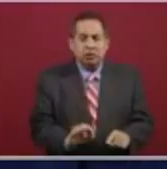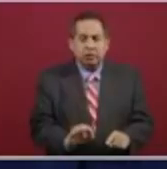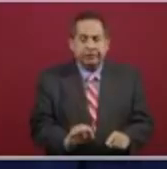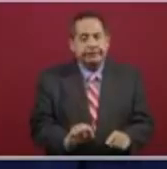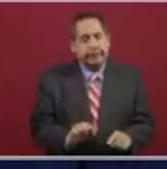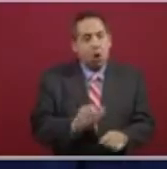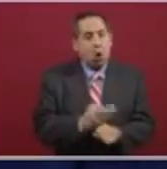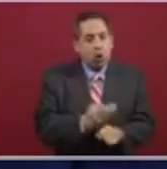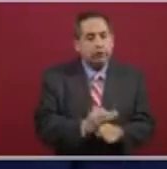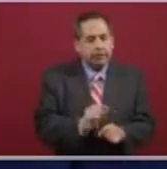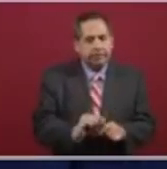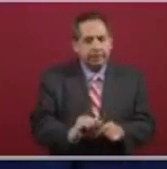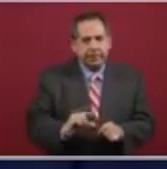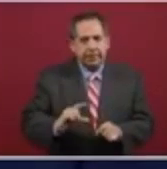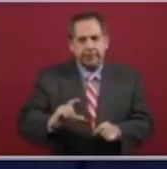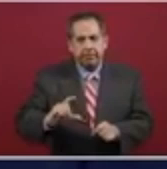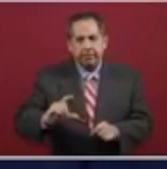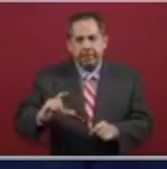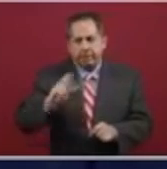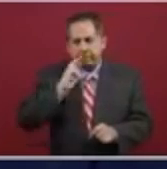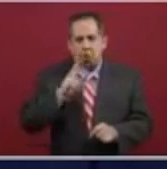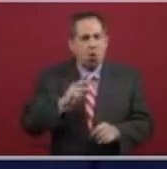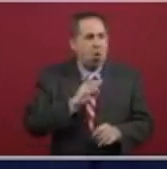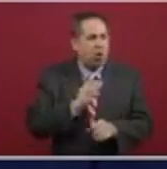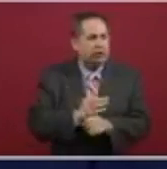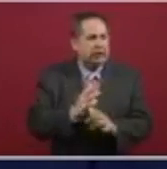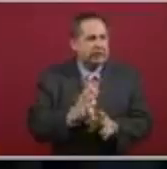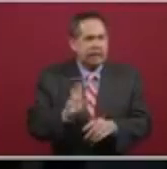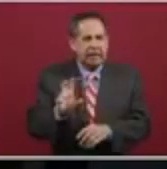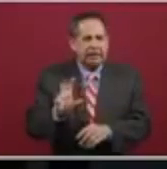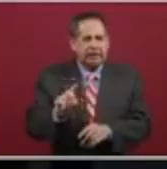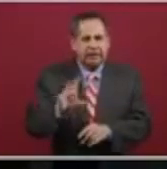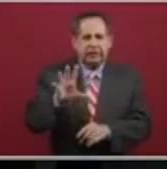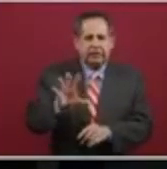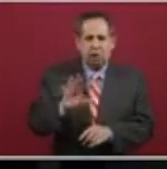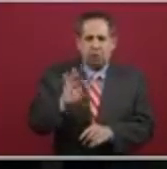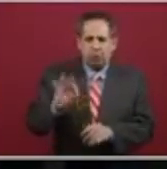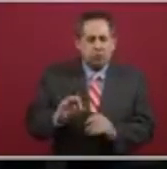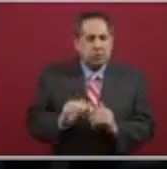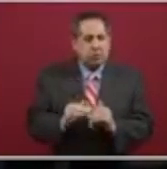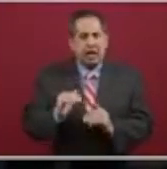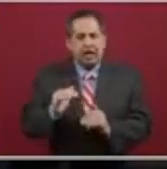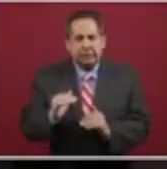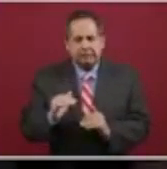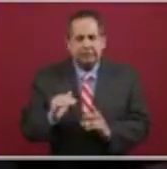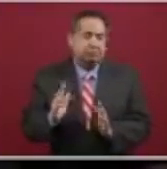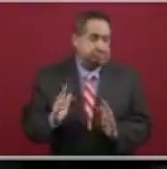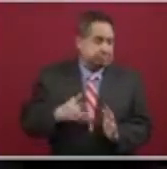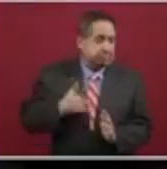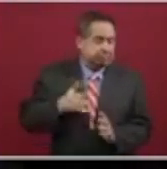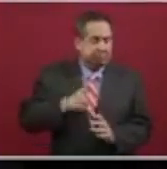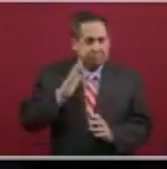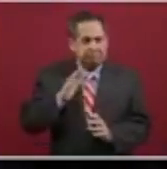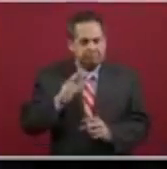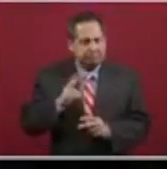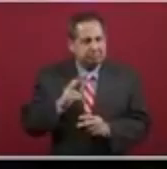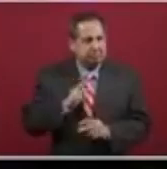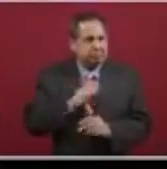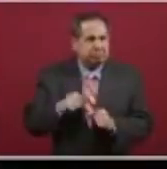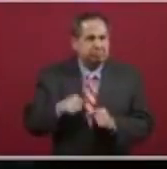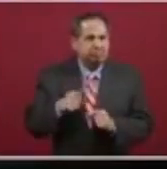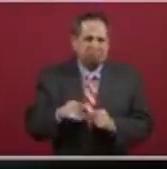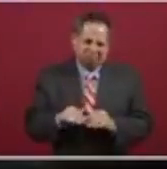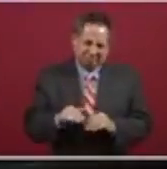mejorando. Ya vamos como en el 35 y consideramos que podemos llevar la producción hasta